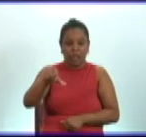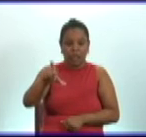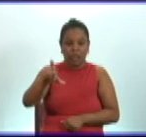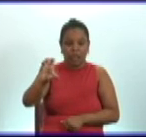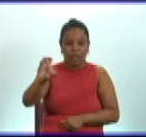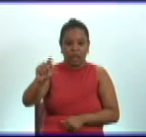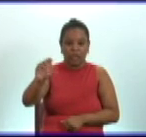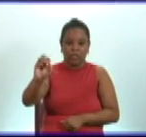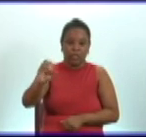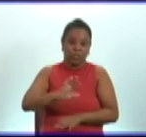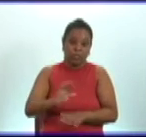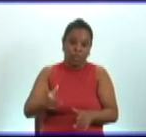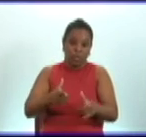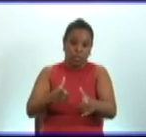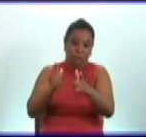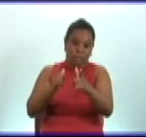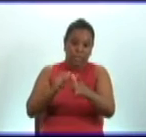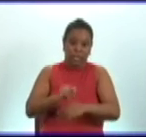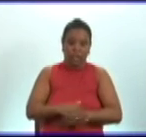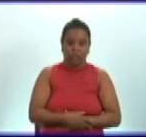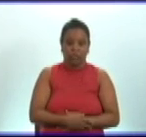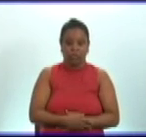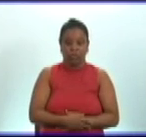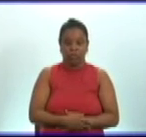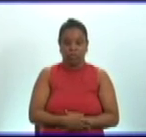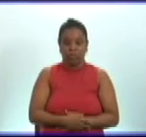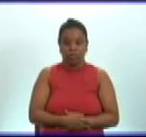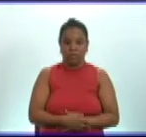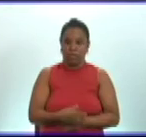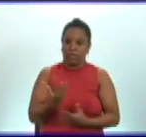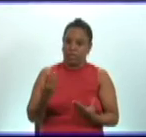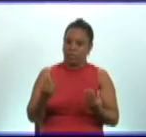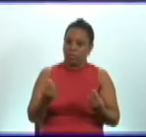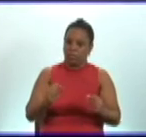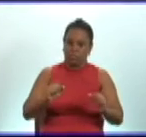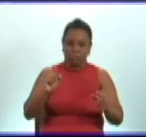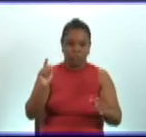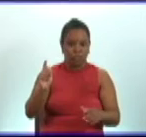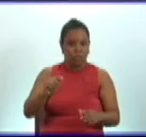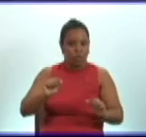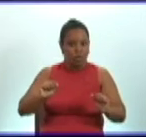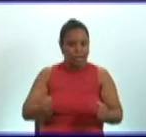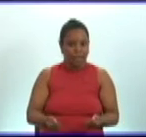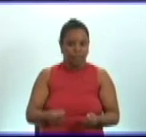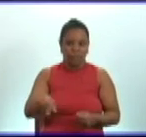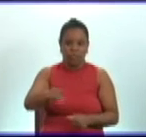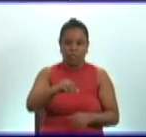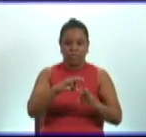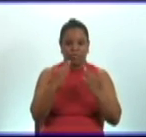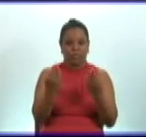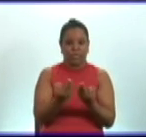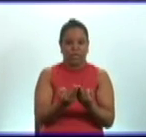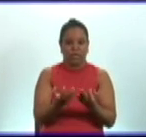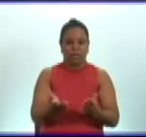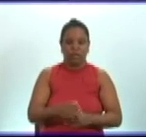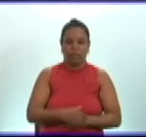Piñera, que ya está condenado. Sería demasiado castigo para esa familia.